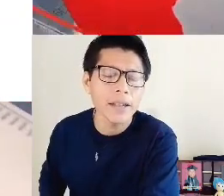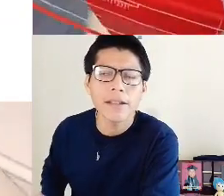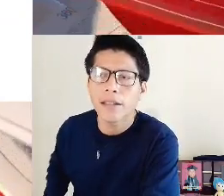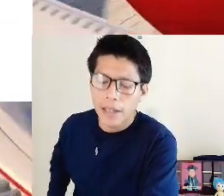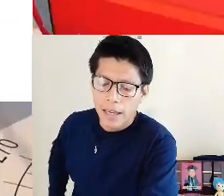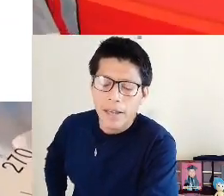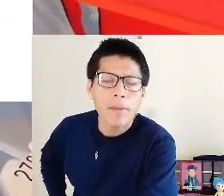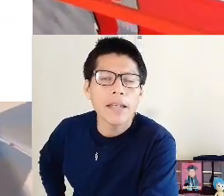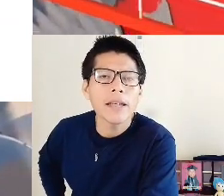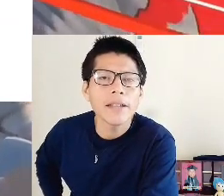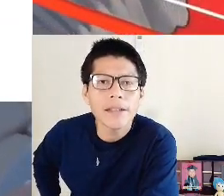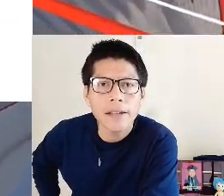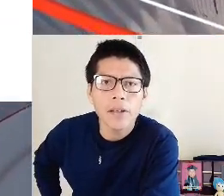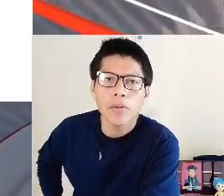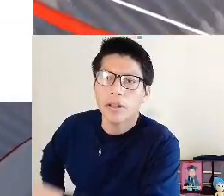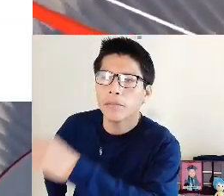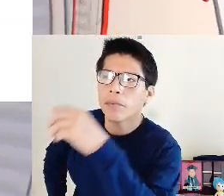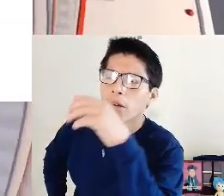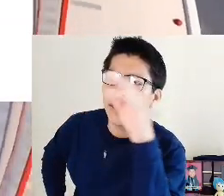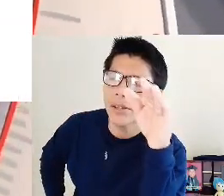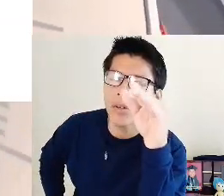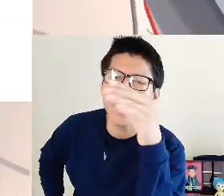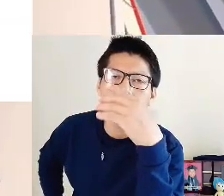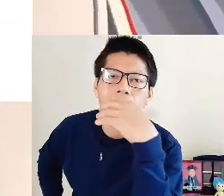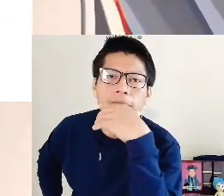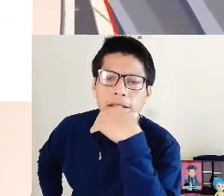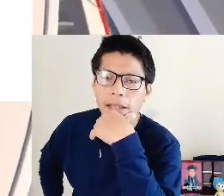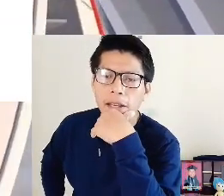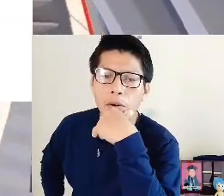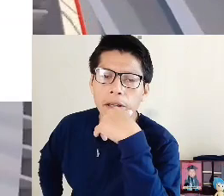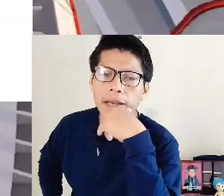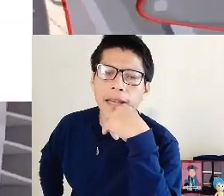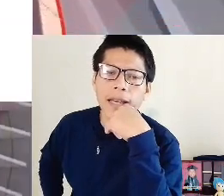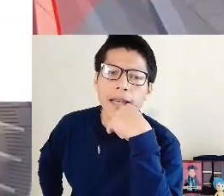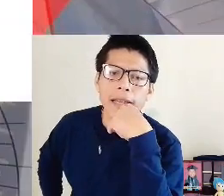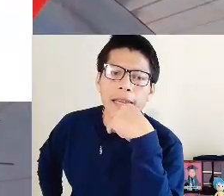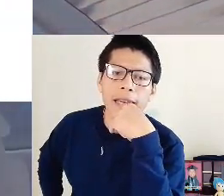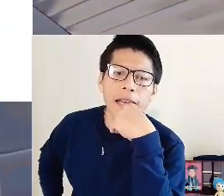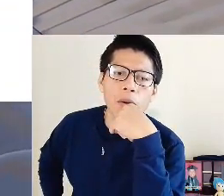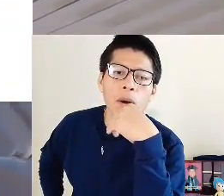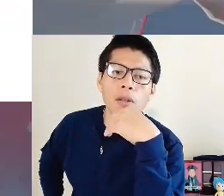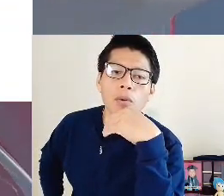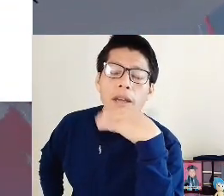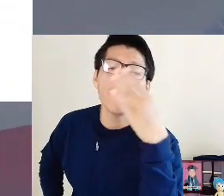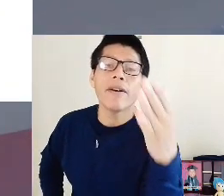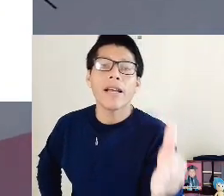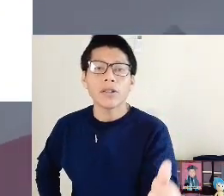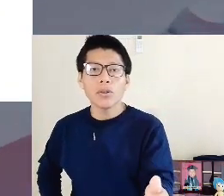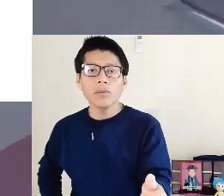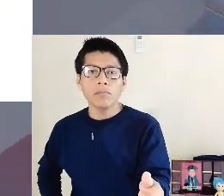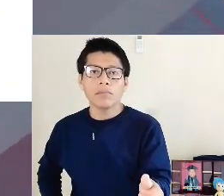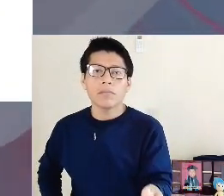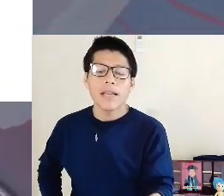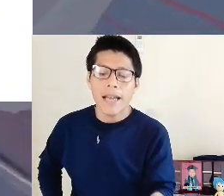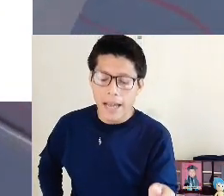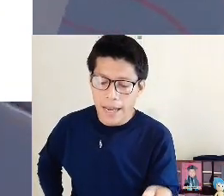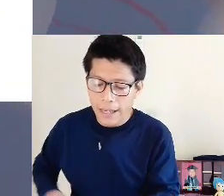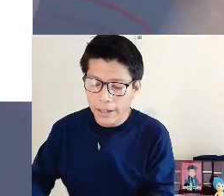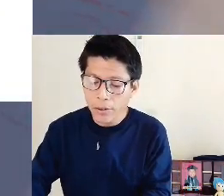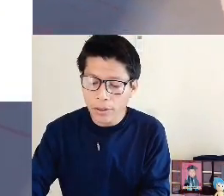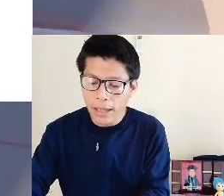imagínense imagínense a Santiago que hay una historia detrás de Santiago que que cuando embarazó